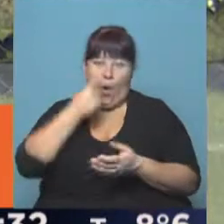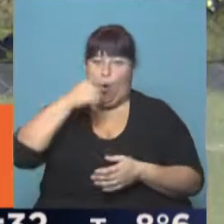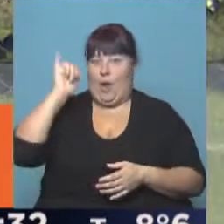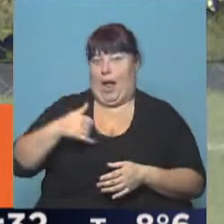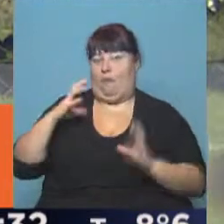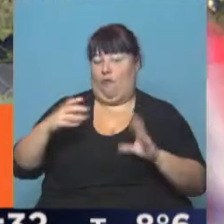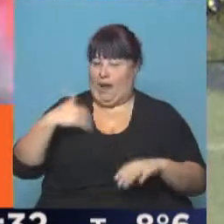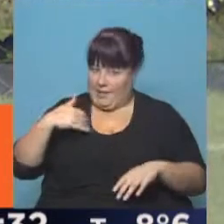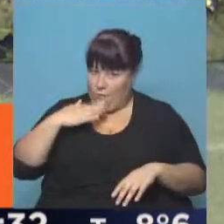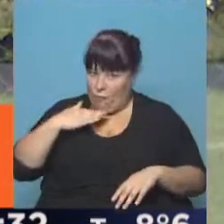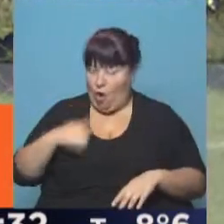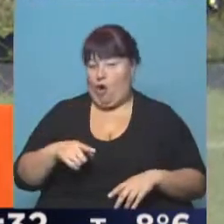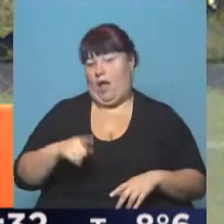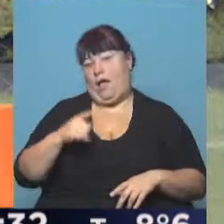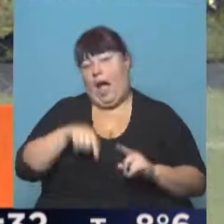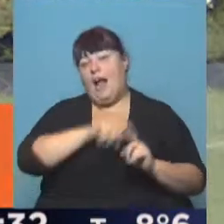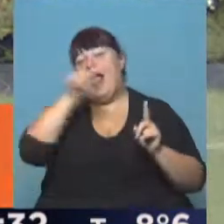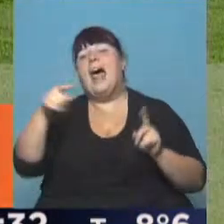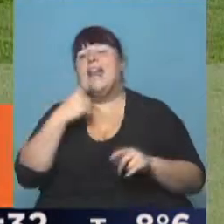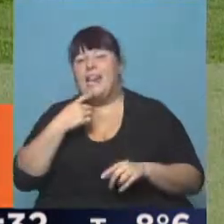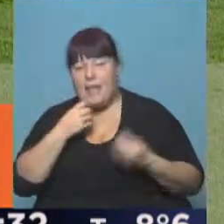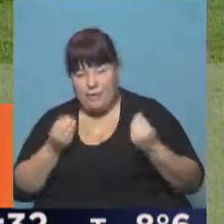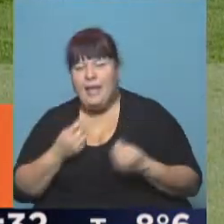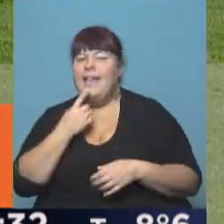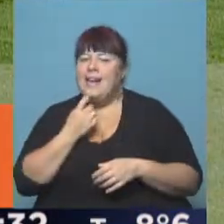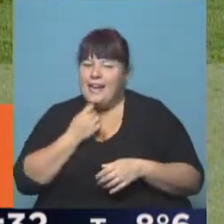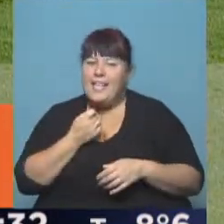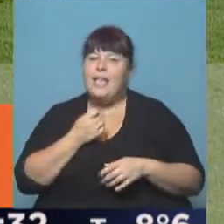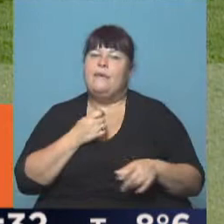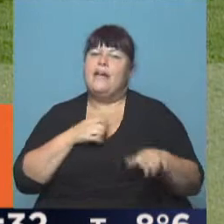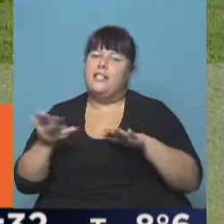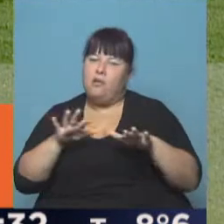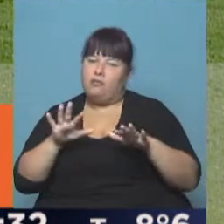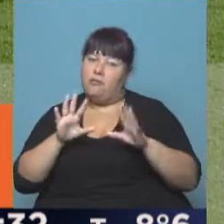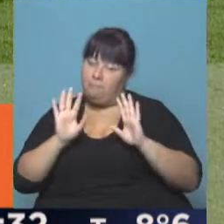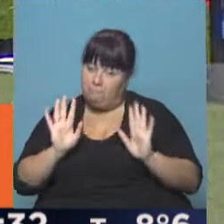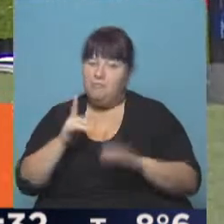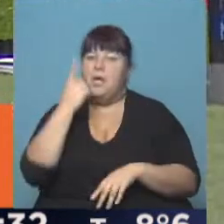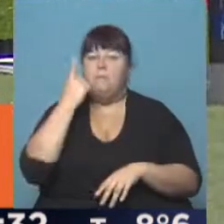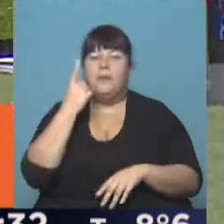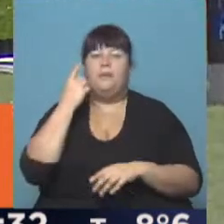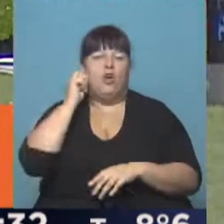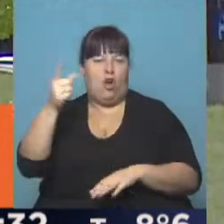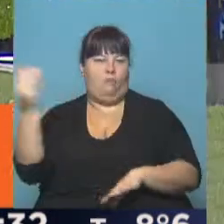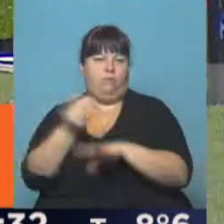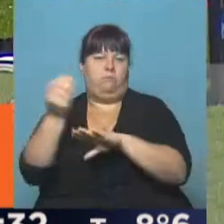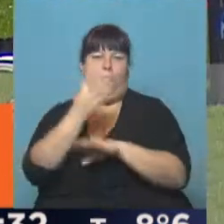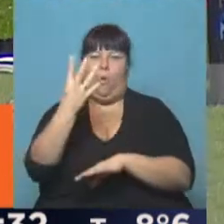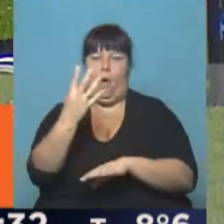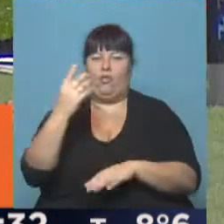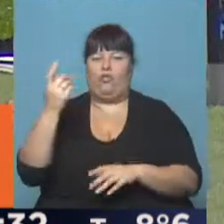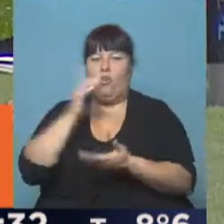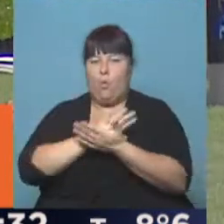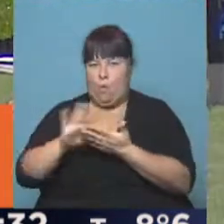campeón del fútbol argentino. De Boca nos vamos a River. River tiene el panorama más allanado. Fue el primero que pudo contratar a los cuatro